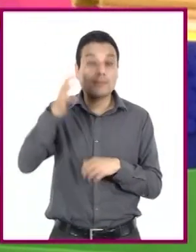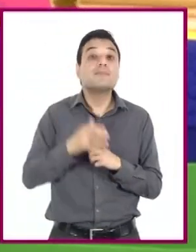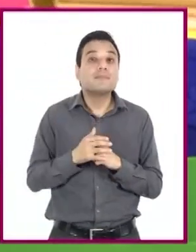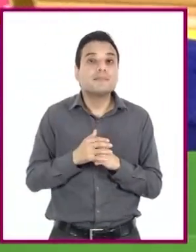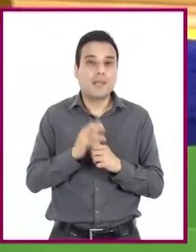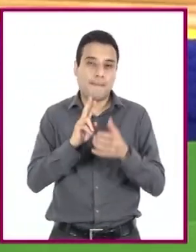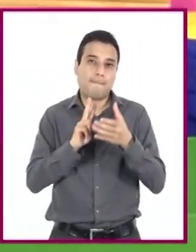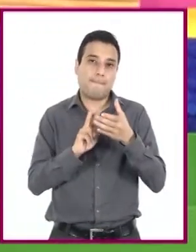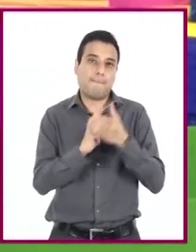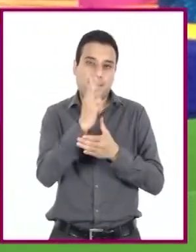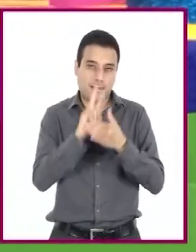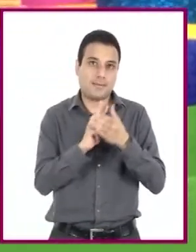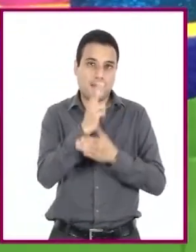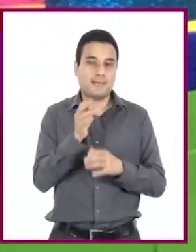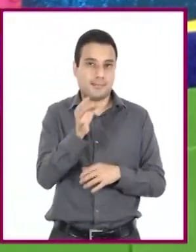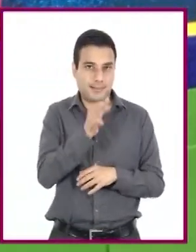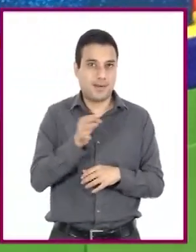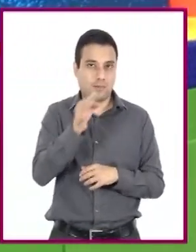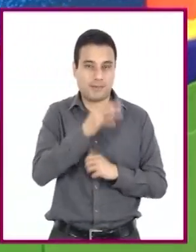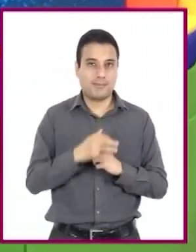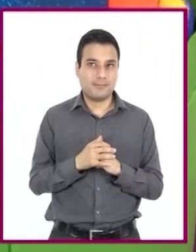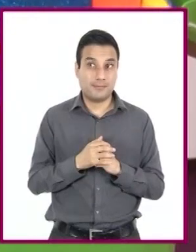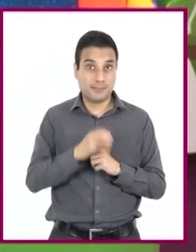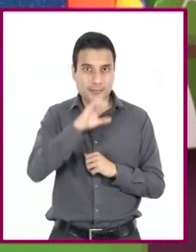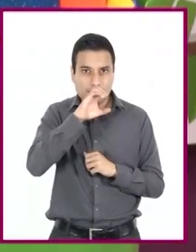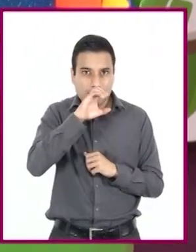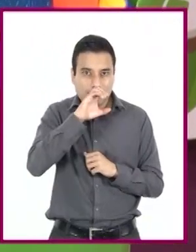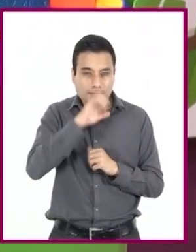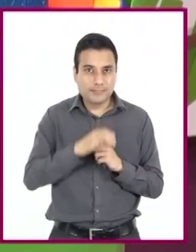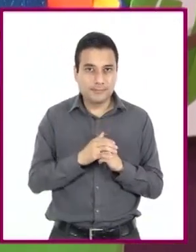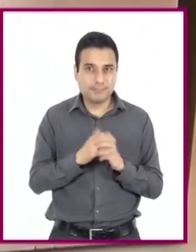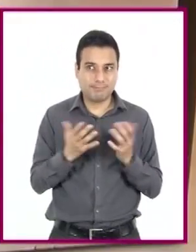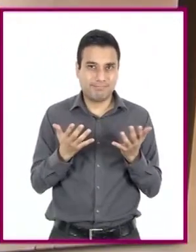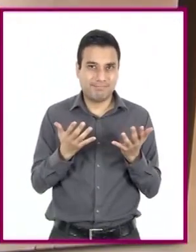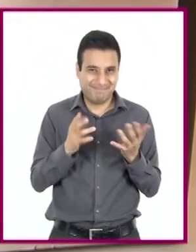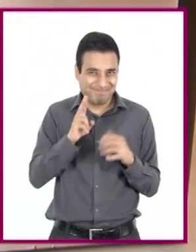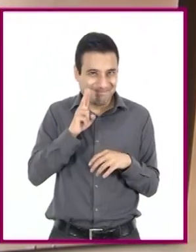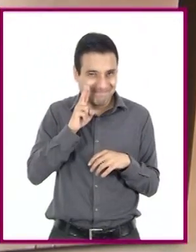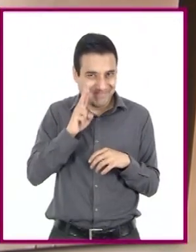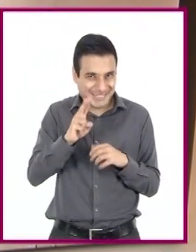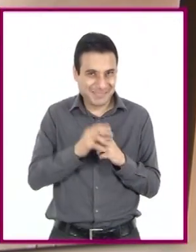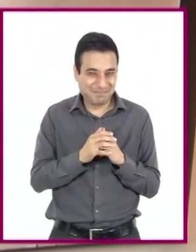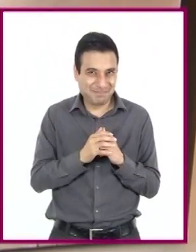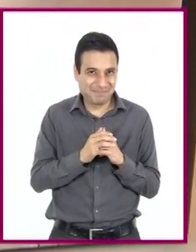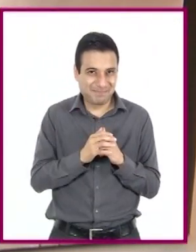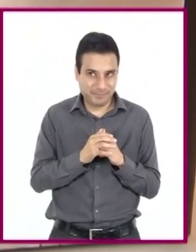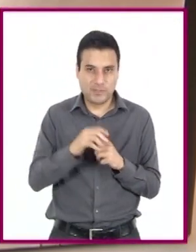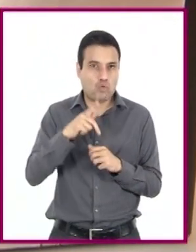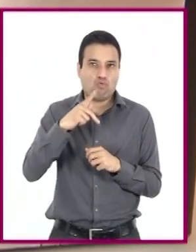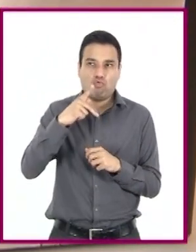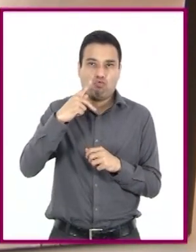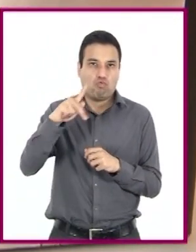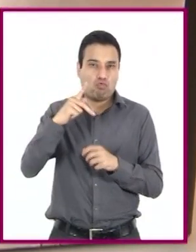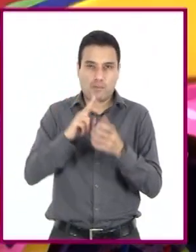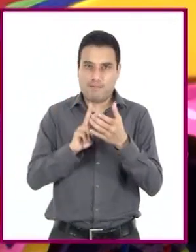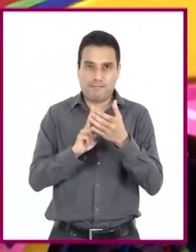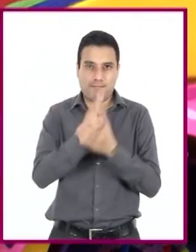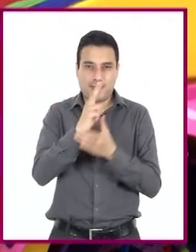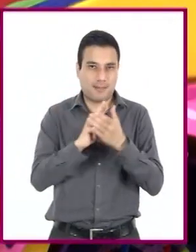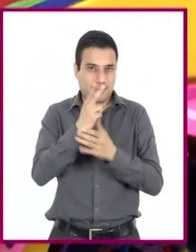vegetal. ¡Increíble! De esta manera es fácil observar organelos propios de las células